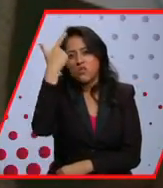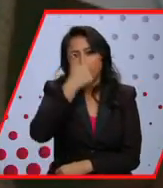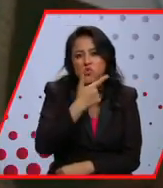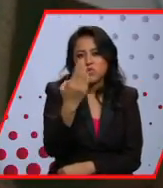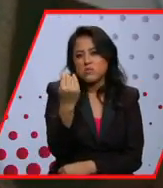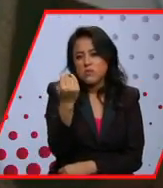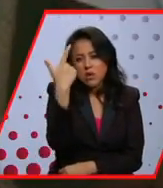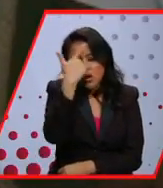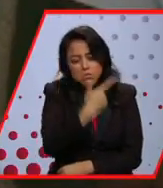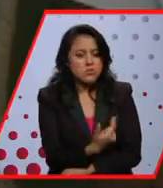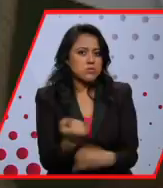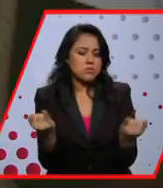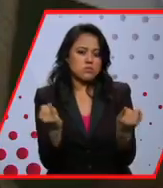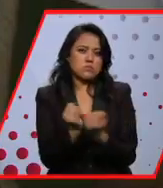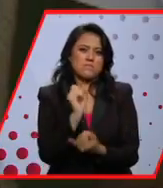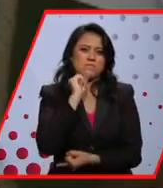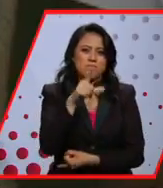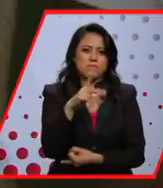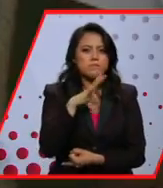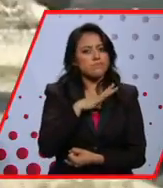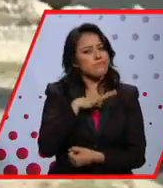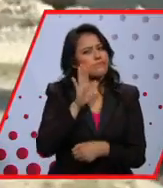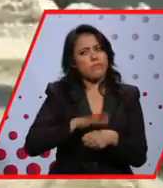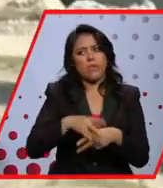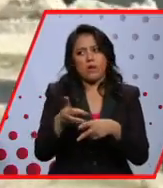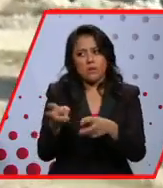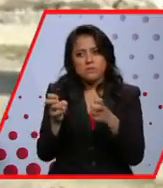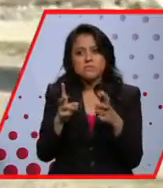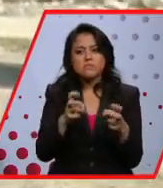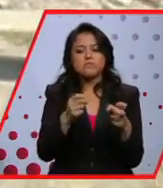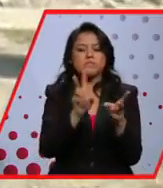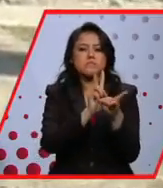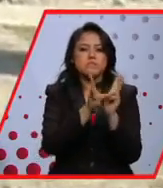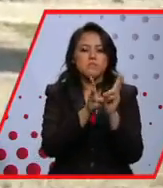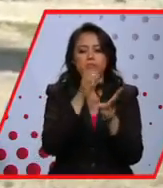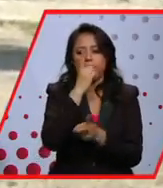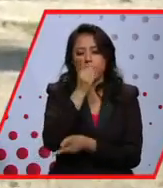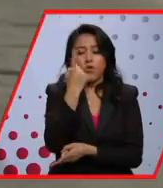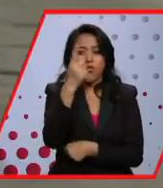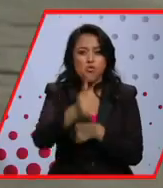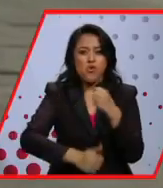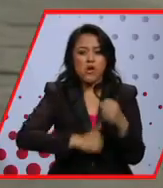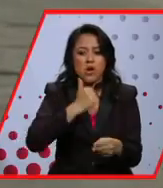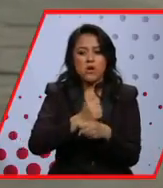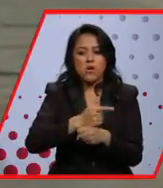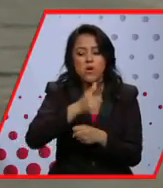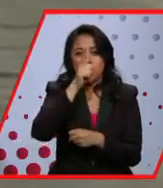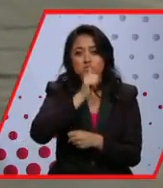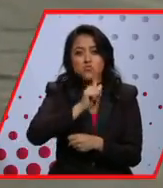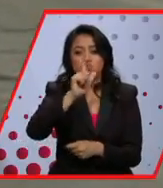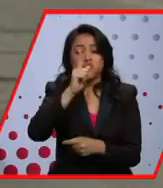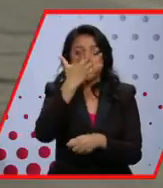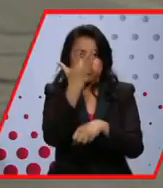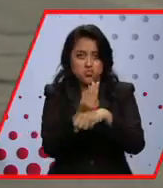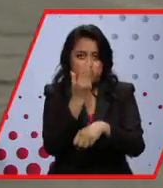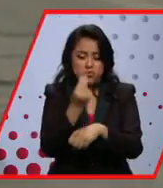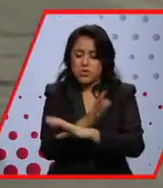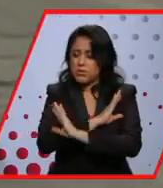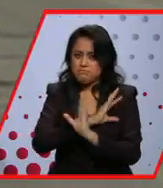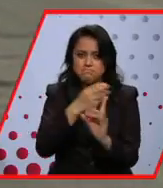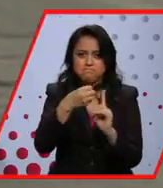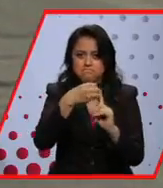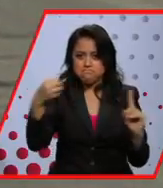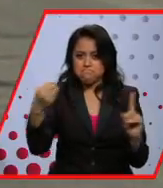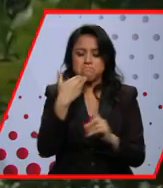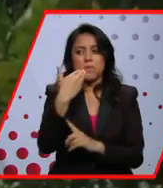noche, si hay delincuencia. Vecinos del lugar manifiestan que hace un año las luminarias fueron reparadas en su totalidad,